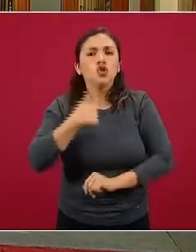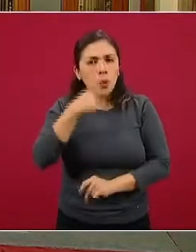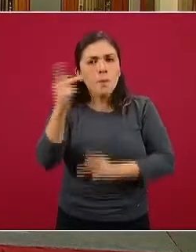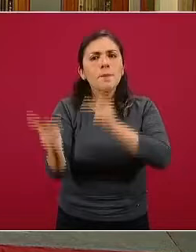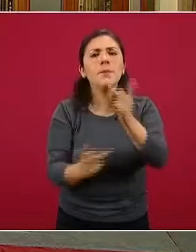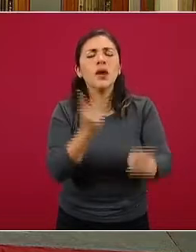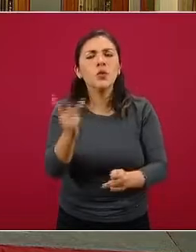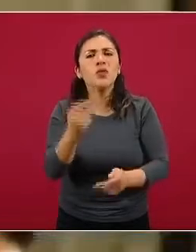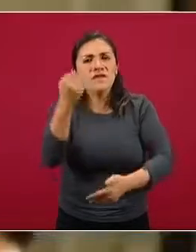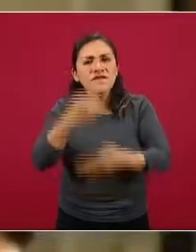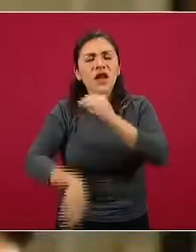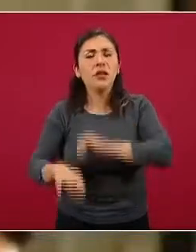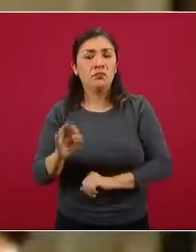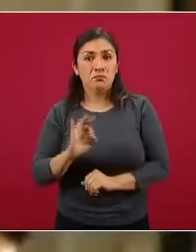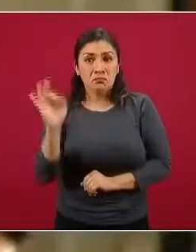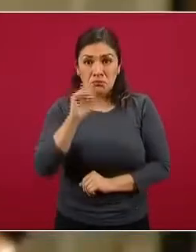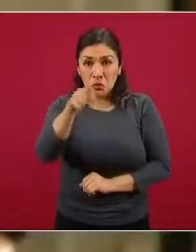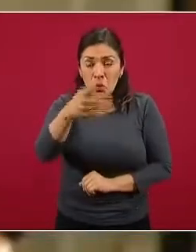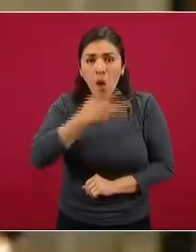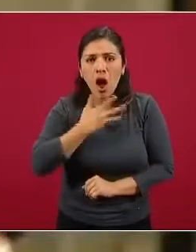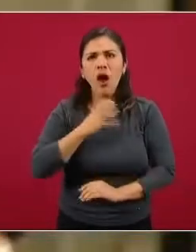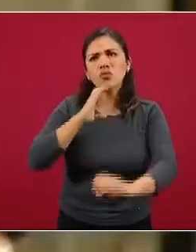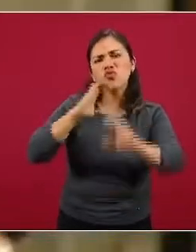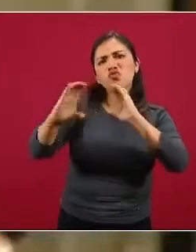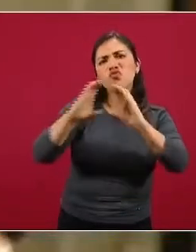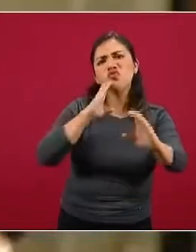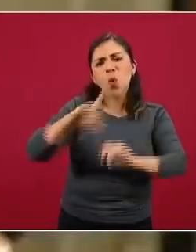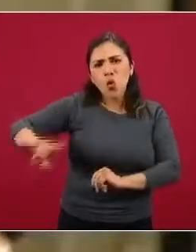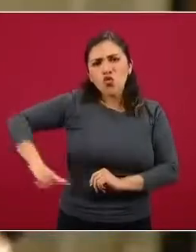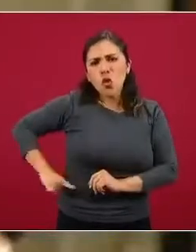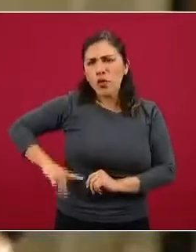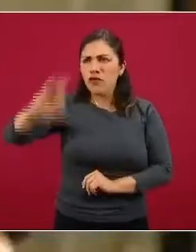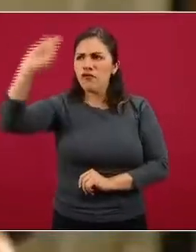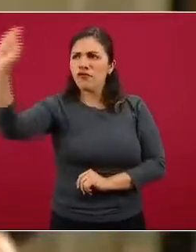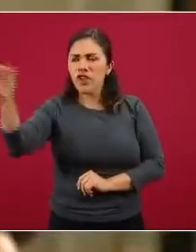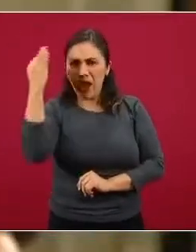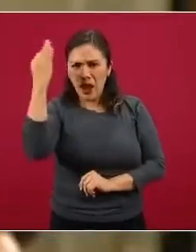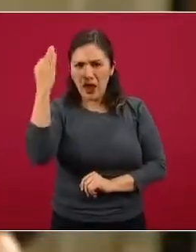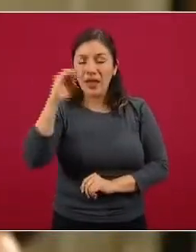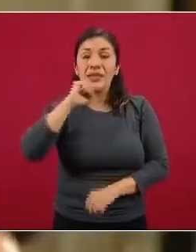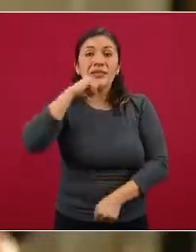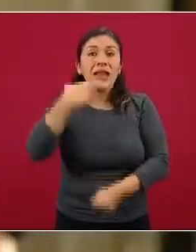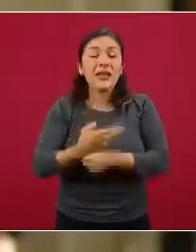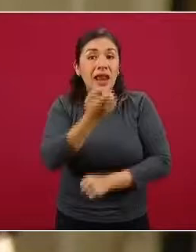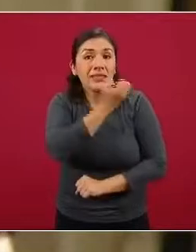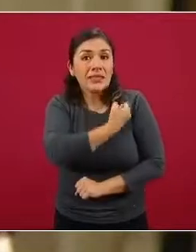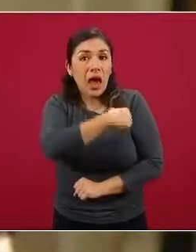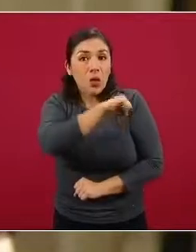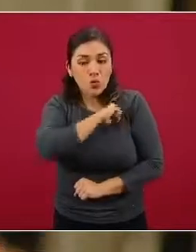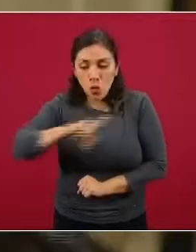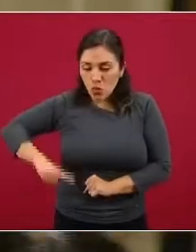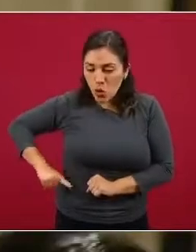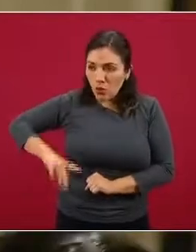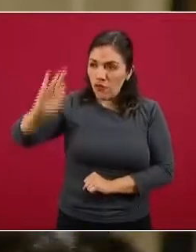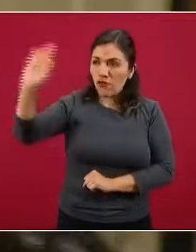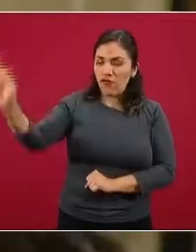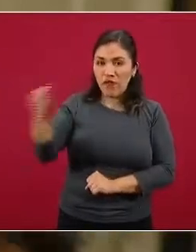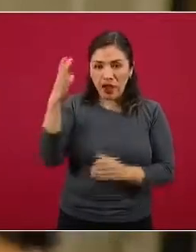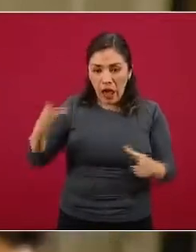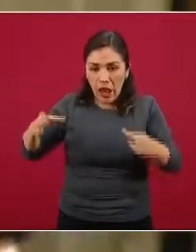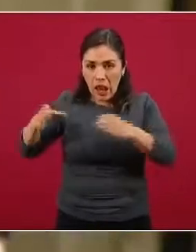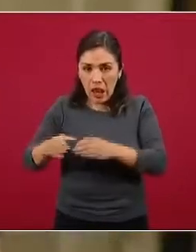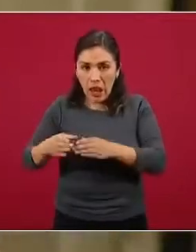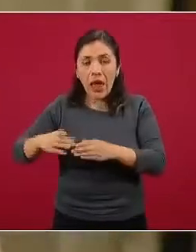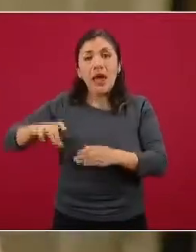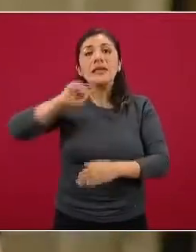aquí sería si hay comunicación entre el gobierno federal, o sea, entre la Secretaría de Salud del gobierno federal y